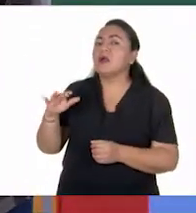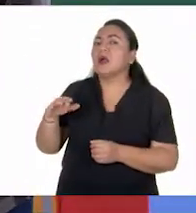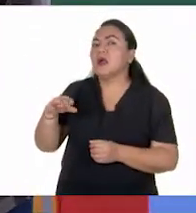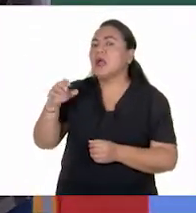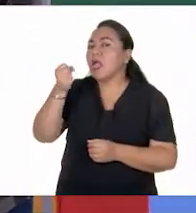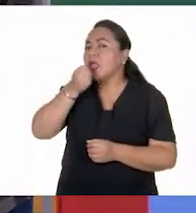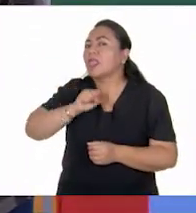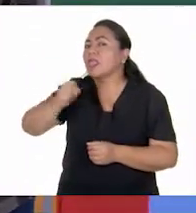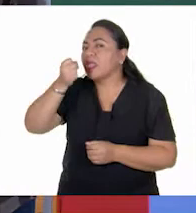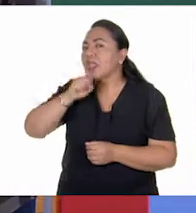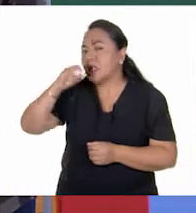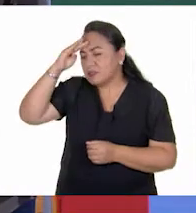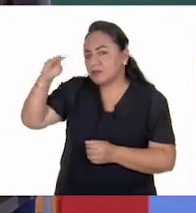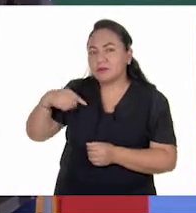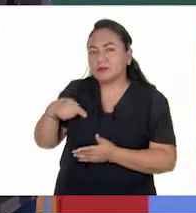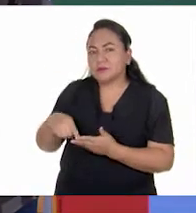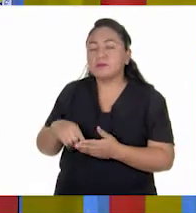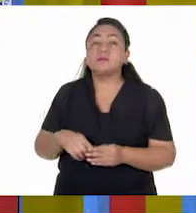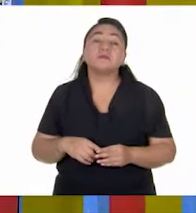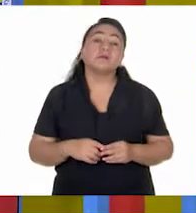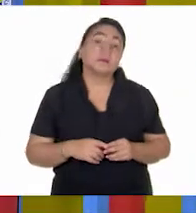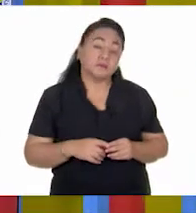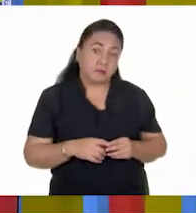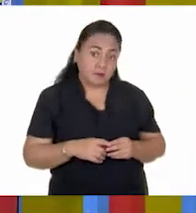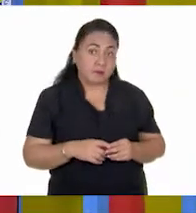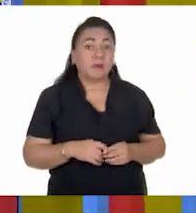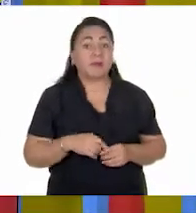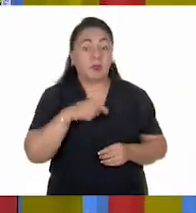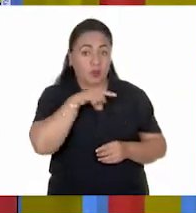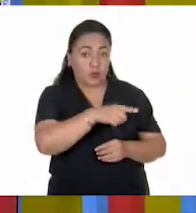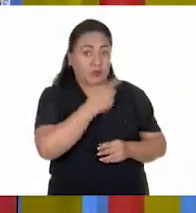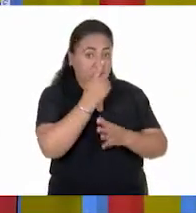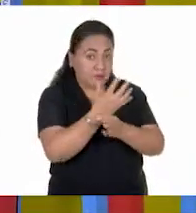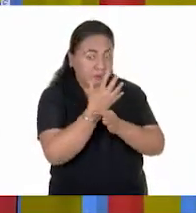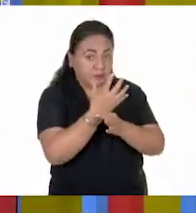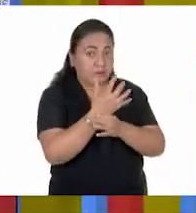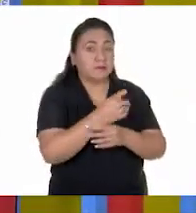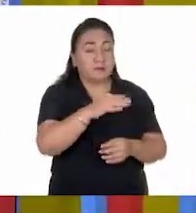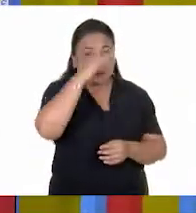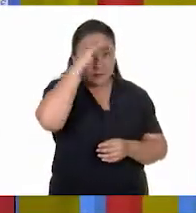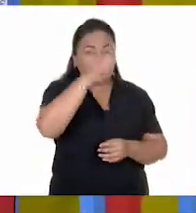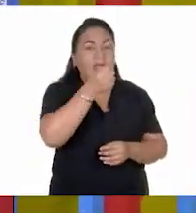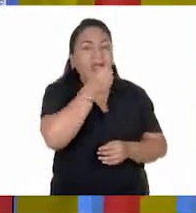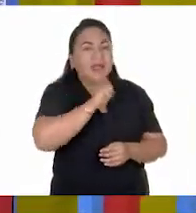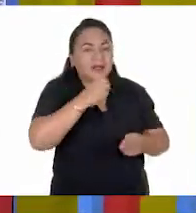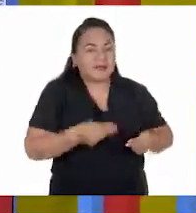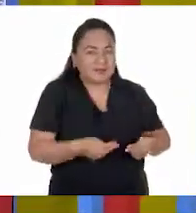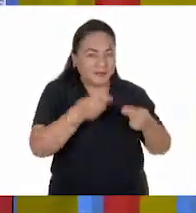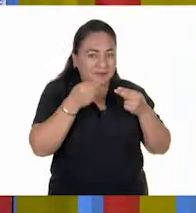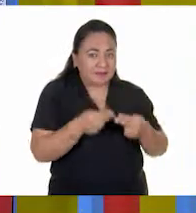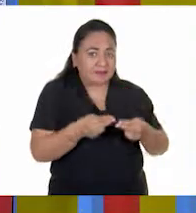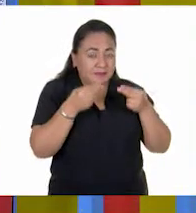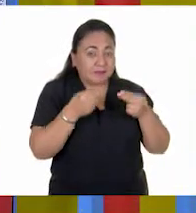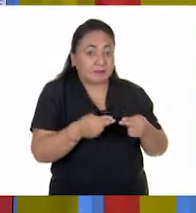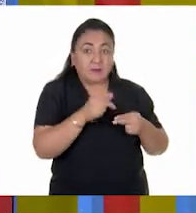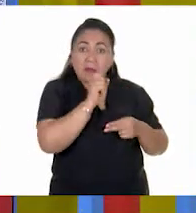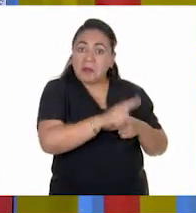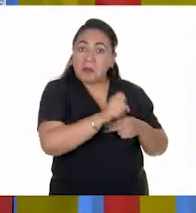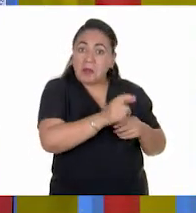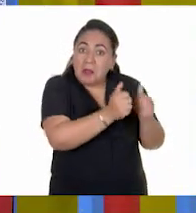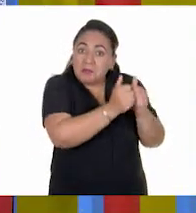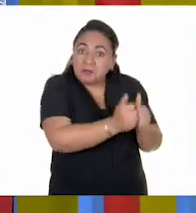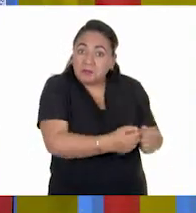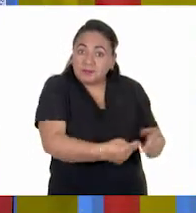ejemplo. Bueno, si tú dices que el señor de los helados debe de ser un señor que esté todo el tiempo